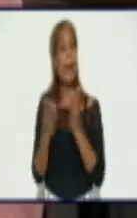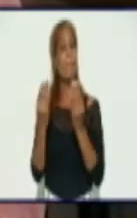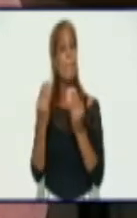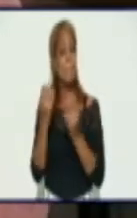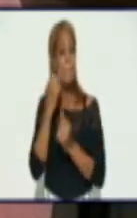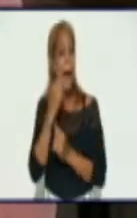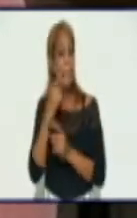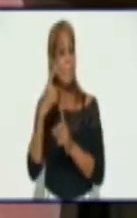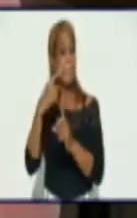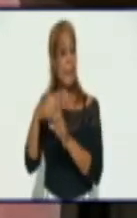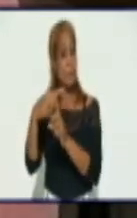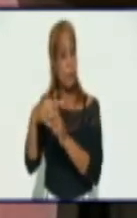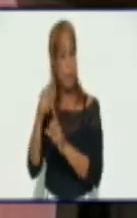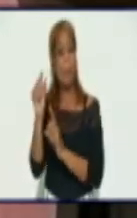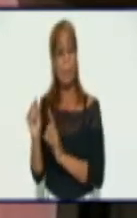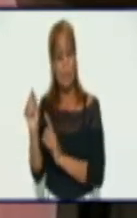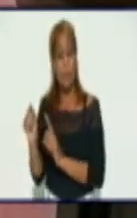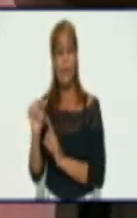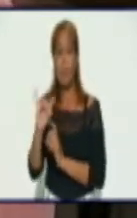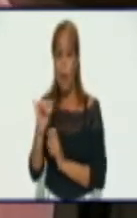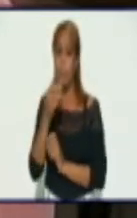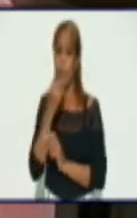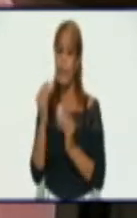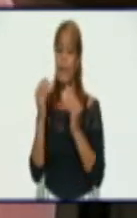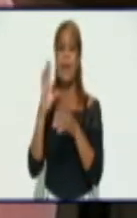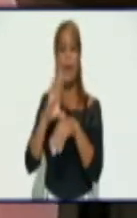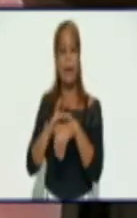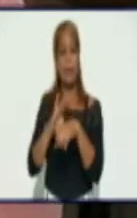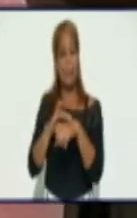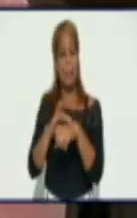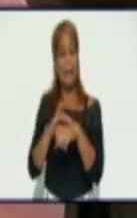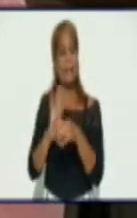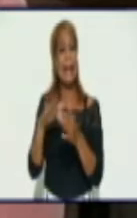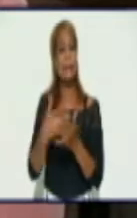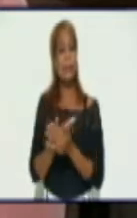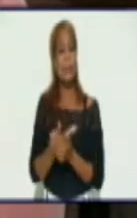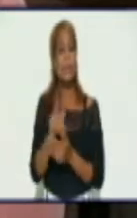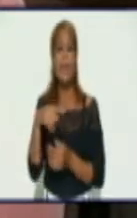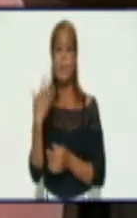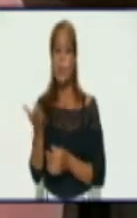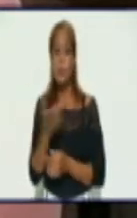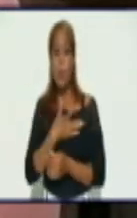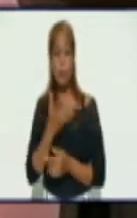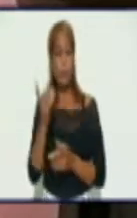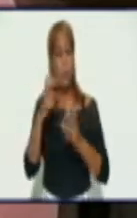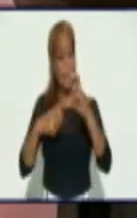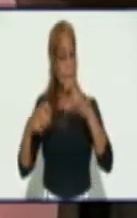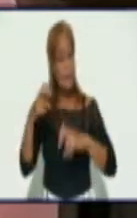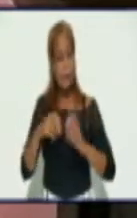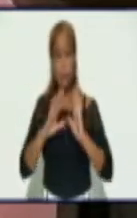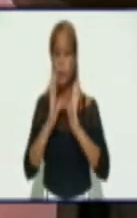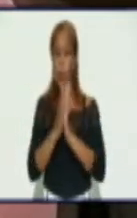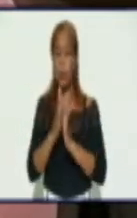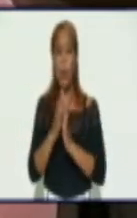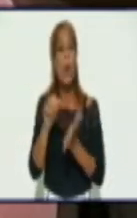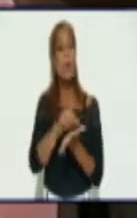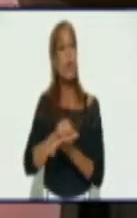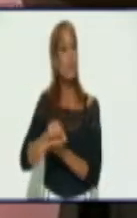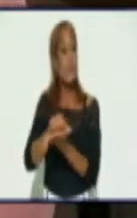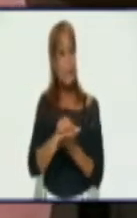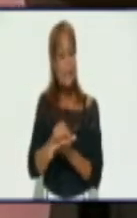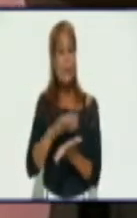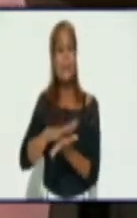el Ministerio y, por supuesto, nosotros como Dirección Provincial hemos estado revisando, reordenando los servicios que hoy se están